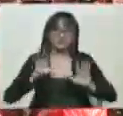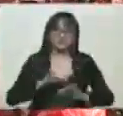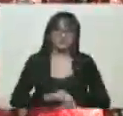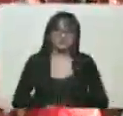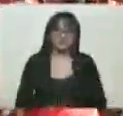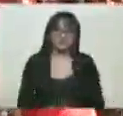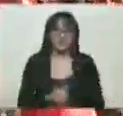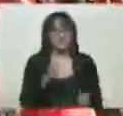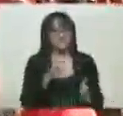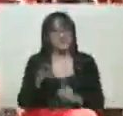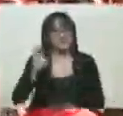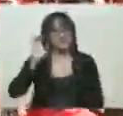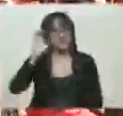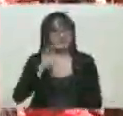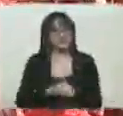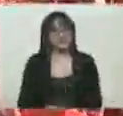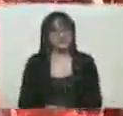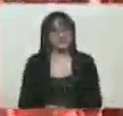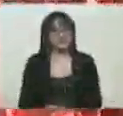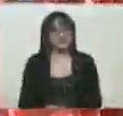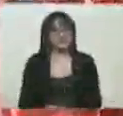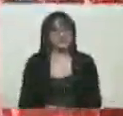Plan de la patria.